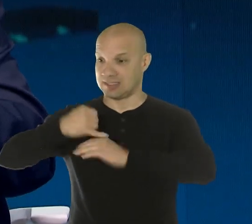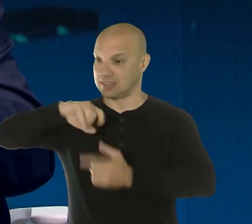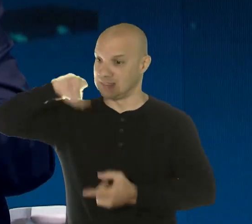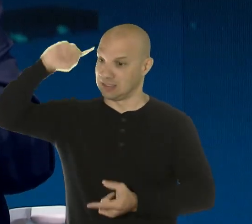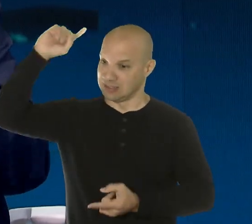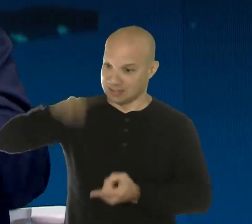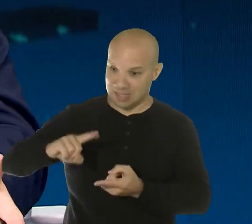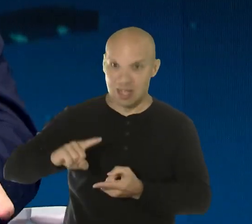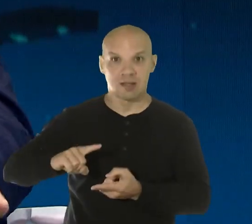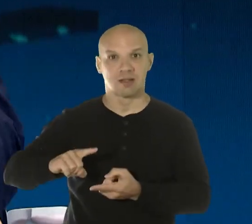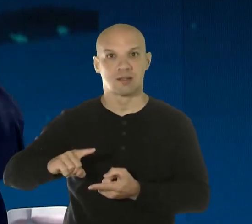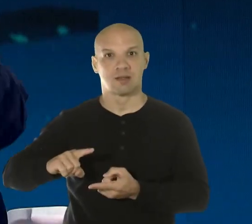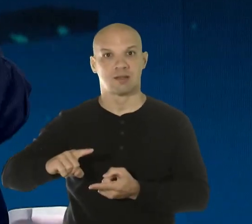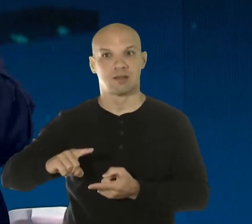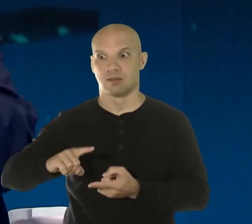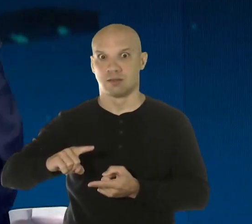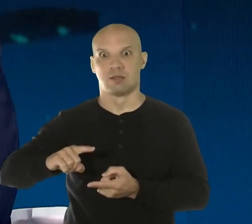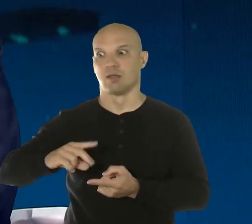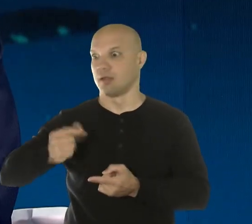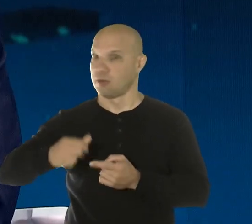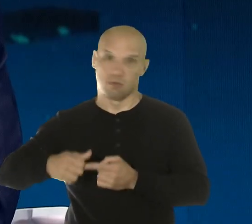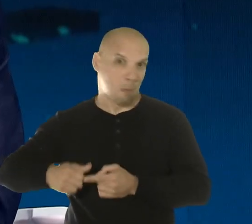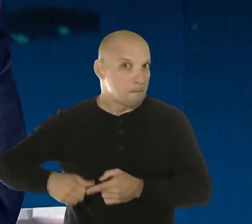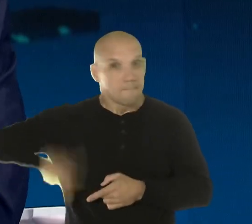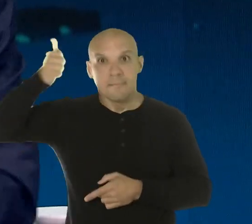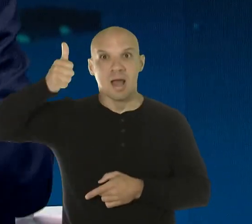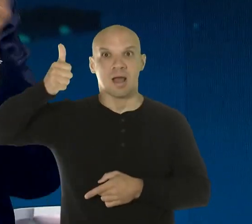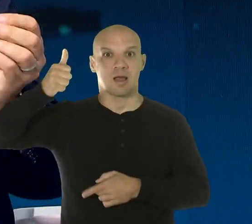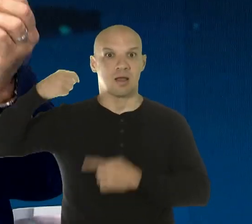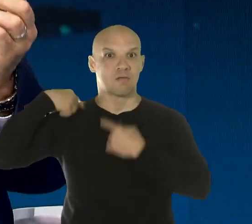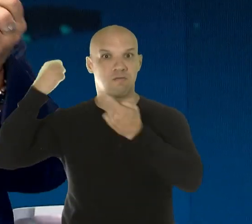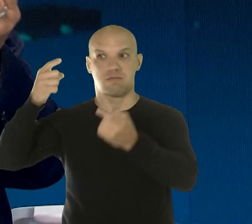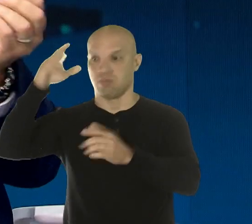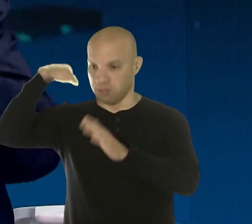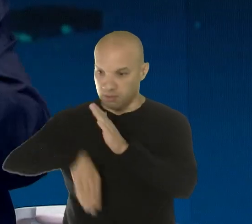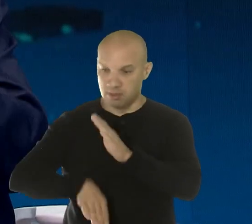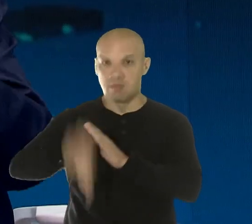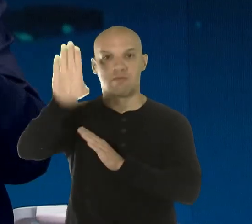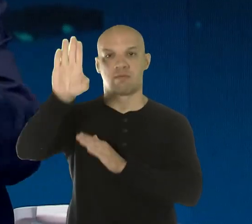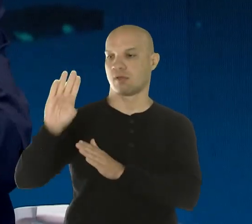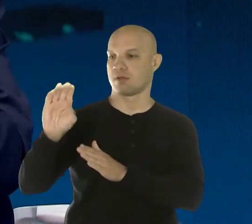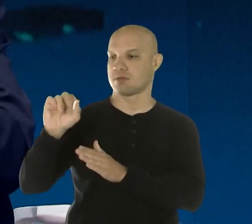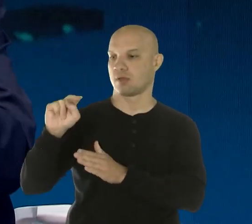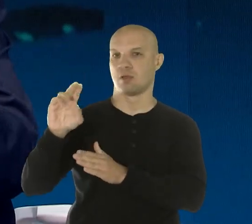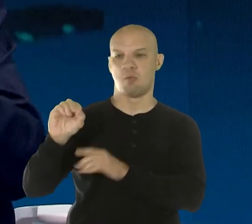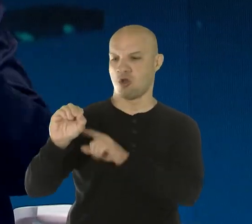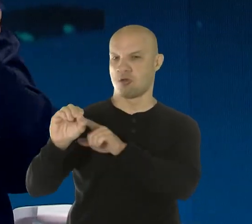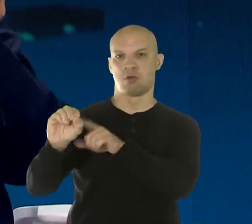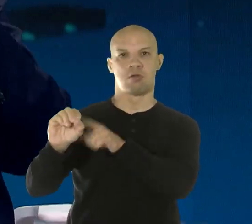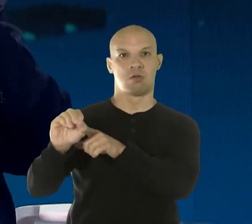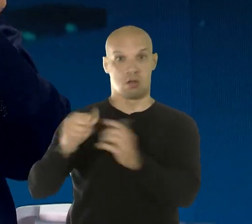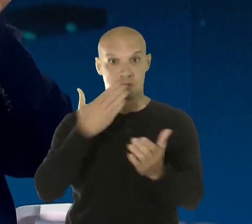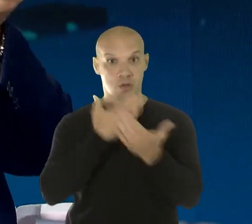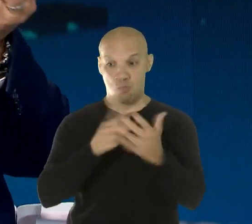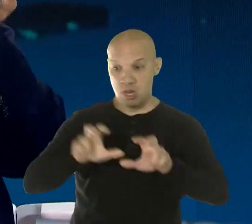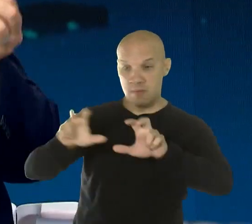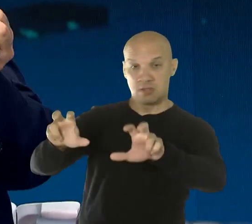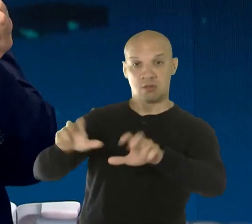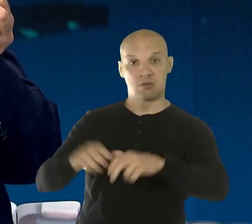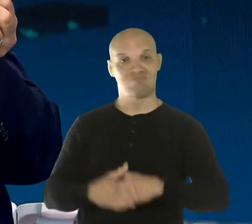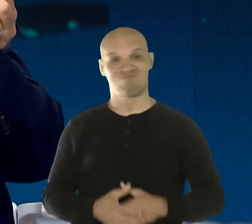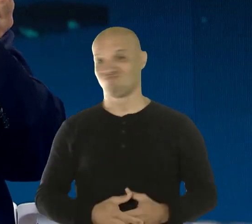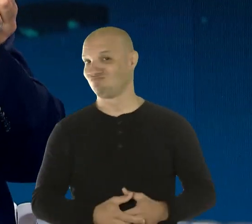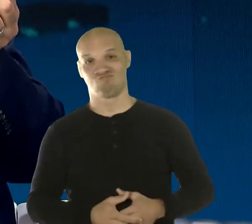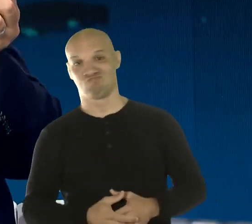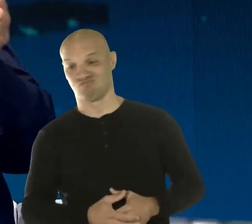tal, y después elevarlos rápidamente, pues esos bonos nos representaban una buena inversión. Por lo menos lo que quiero decir es que no